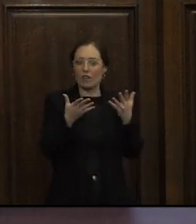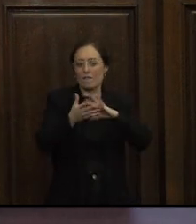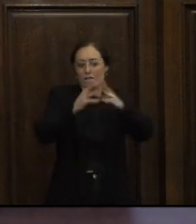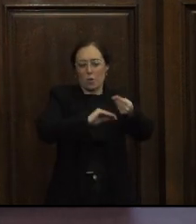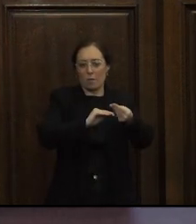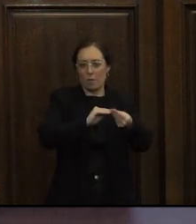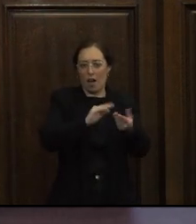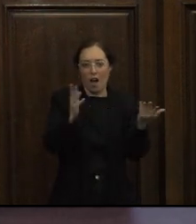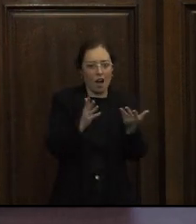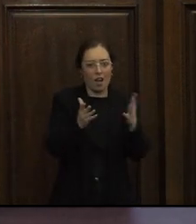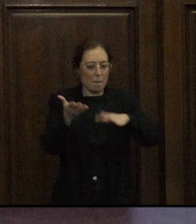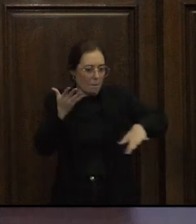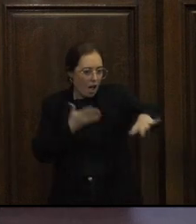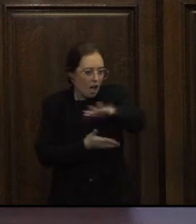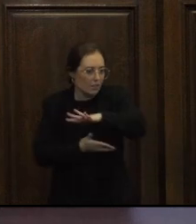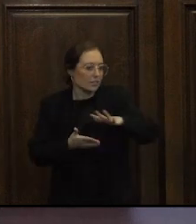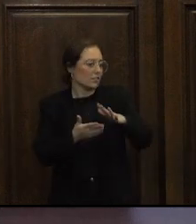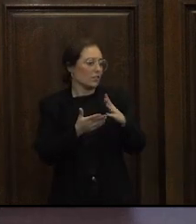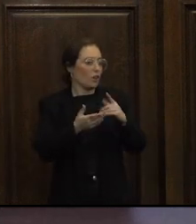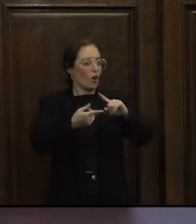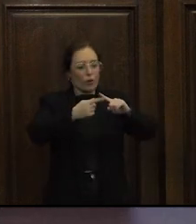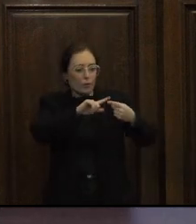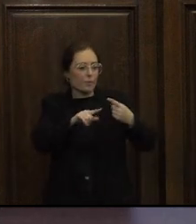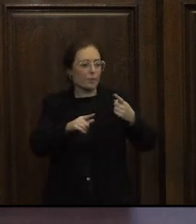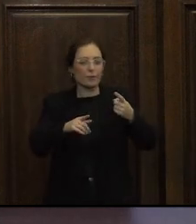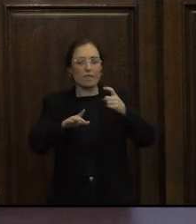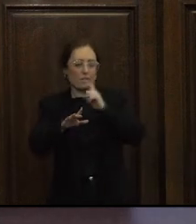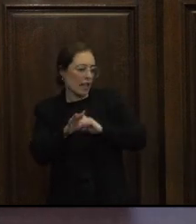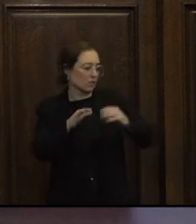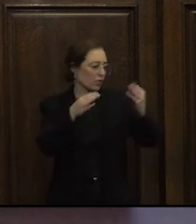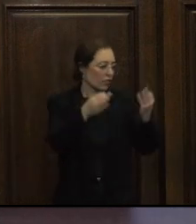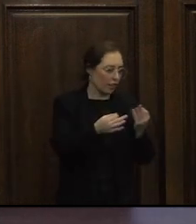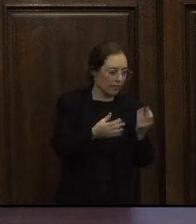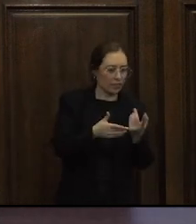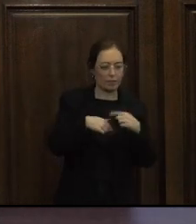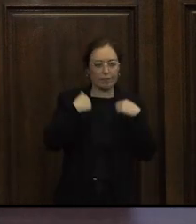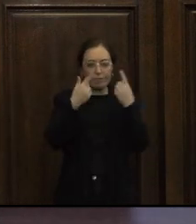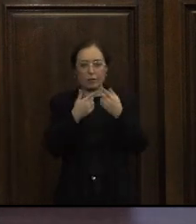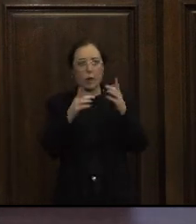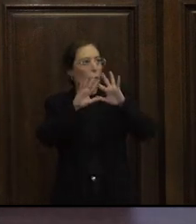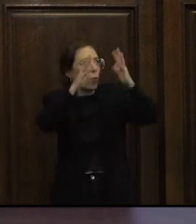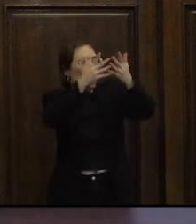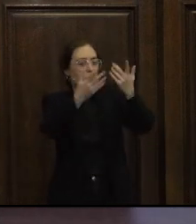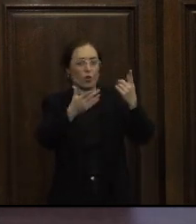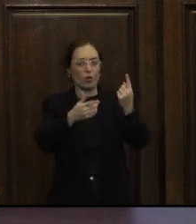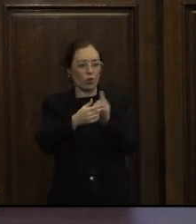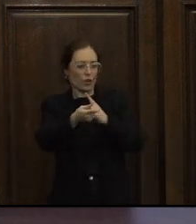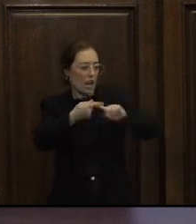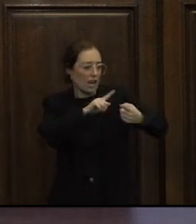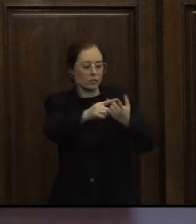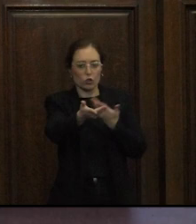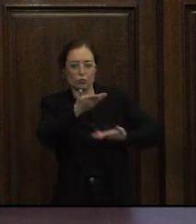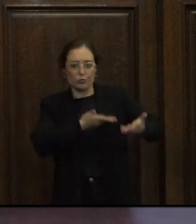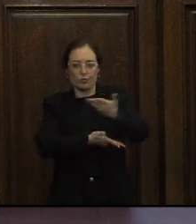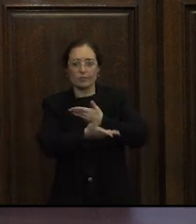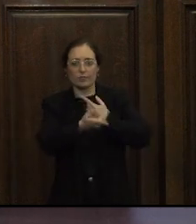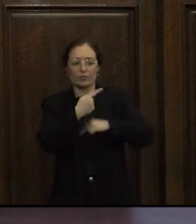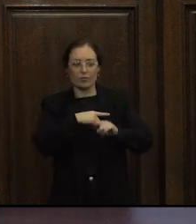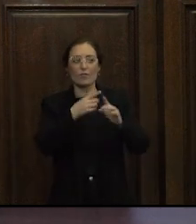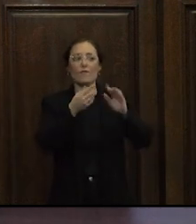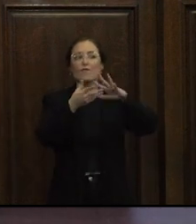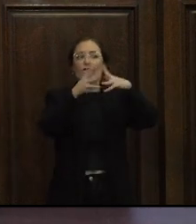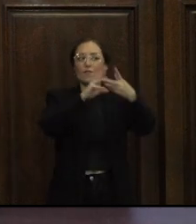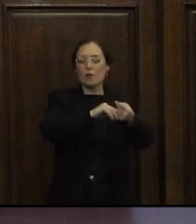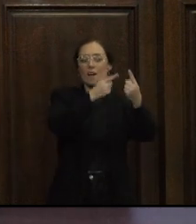con ese modo de usar el tiempo y el espacio, modo de relacionarse con lo verdadero y lo falso, modo de relacionarse con lo mismo, con los demás y con el mundo, ¿no? Entonces serían